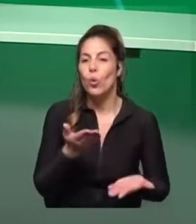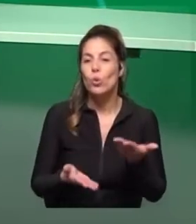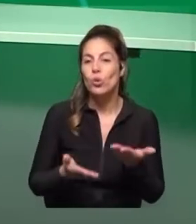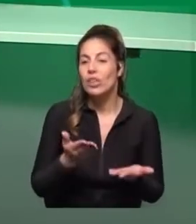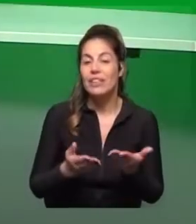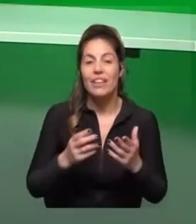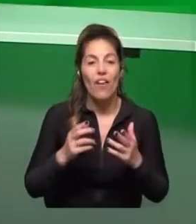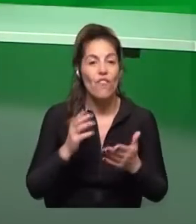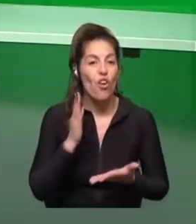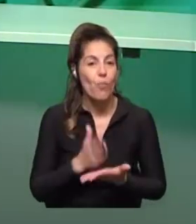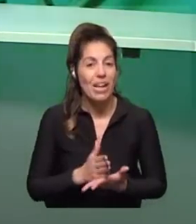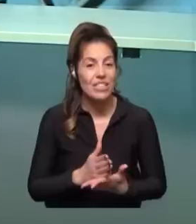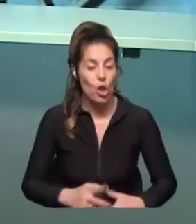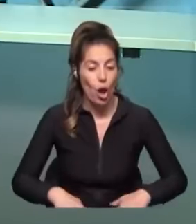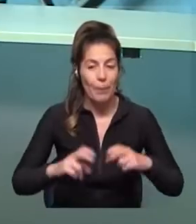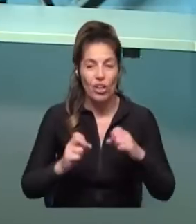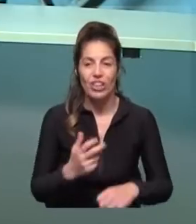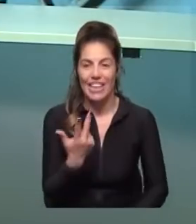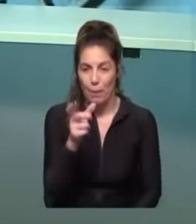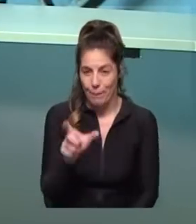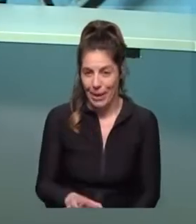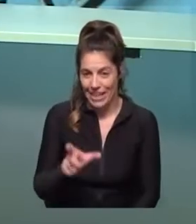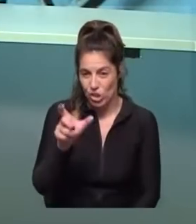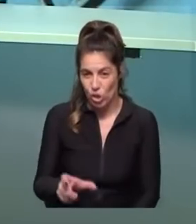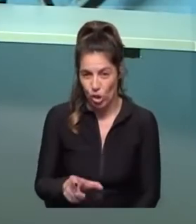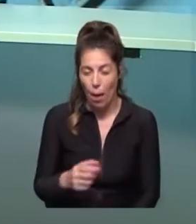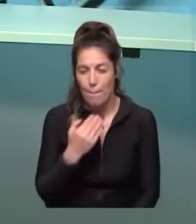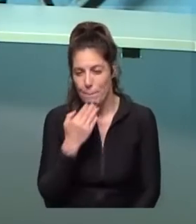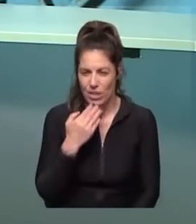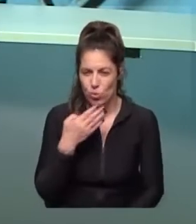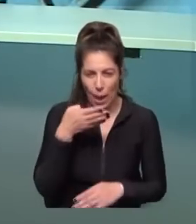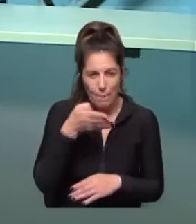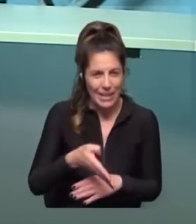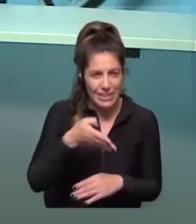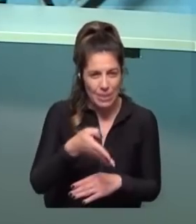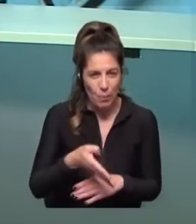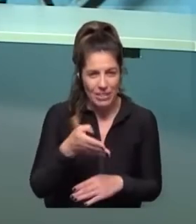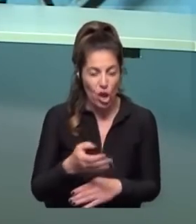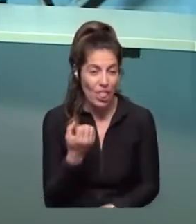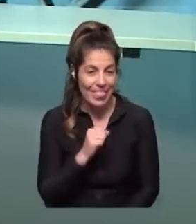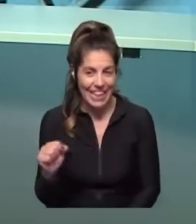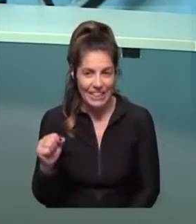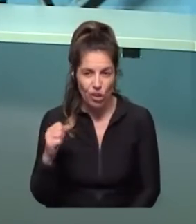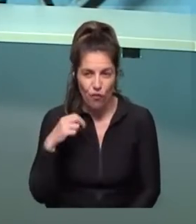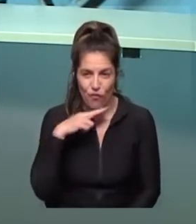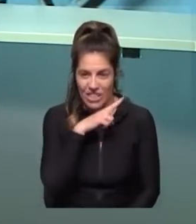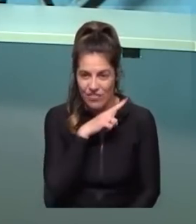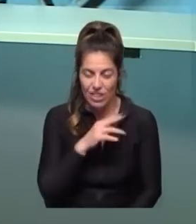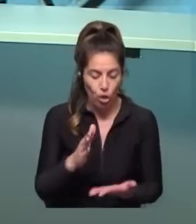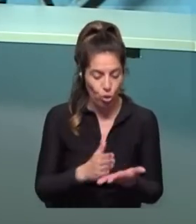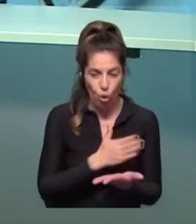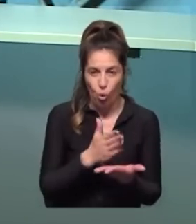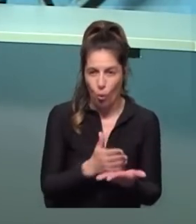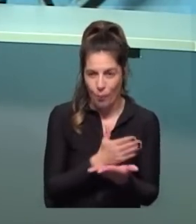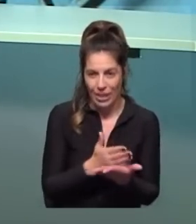formalizó una investigación contra tres personas por su presunta participación en delitos de falsificación de documentos